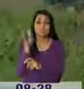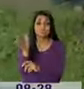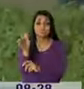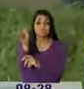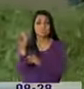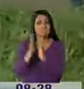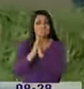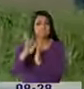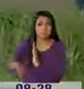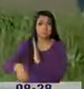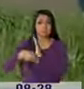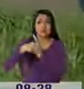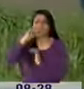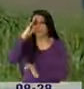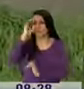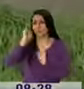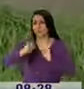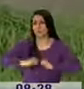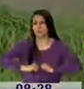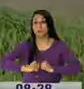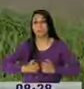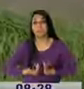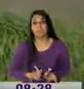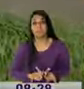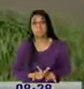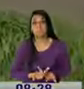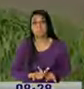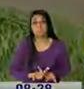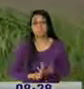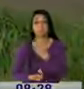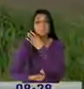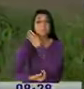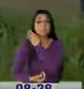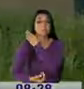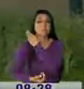nos incrementen el personal. Entonces, estaremos solamente